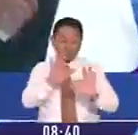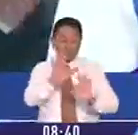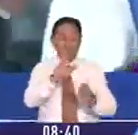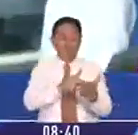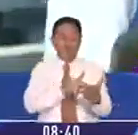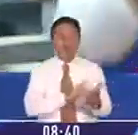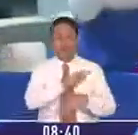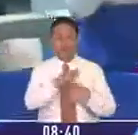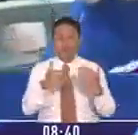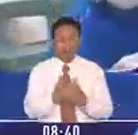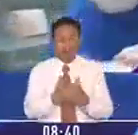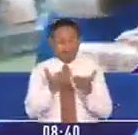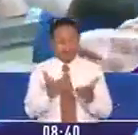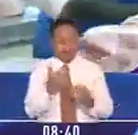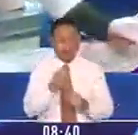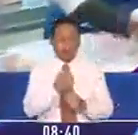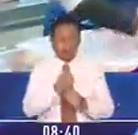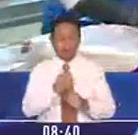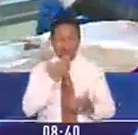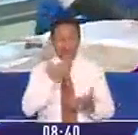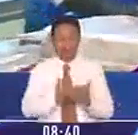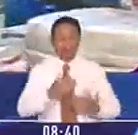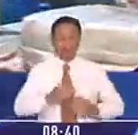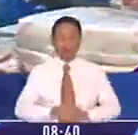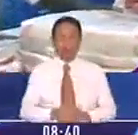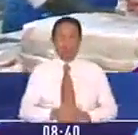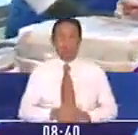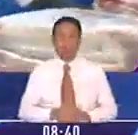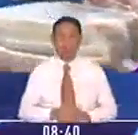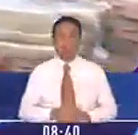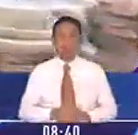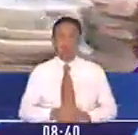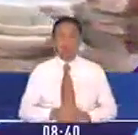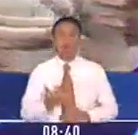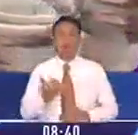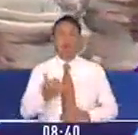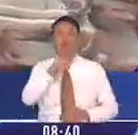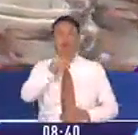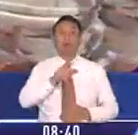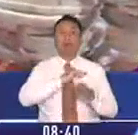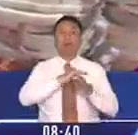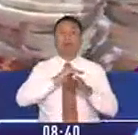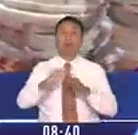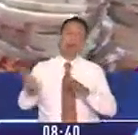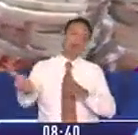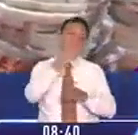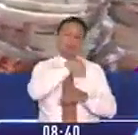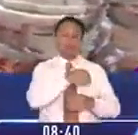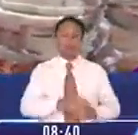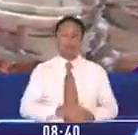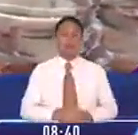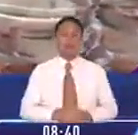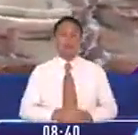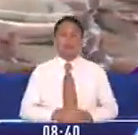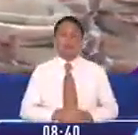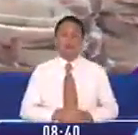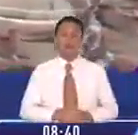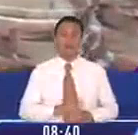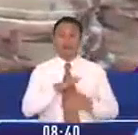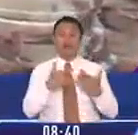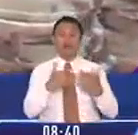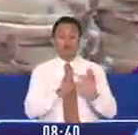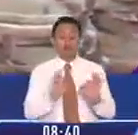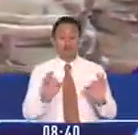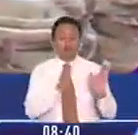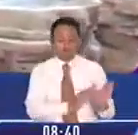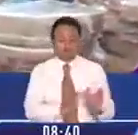proyecto y todo, en su trabajo. Muchas gracias. Hágales el llamado a la gente que les está viendo por televisión en este momento, que todo está limpiecito, todo